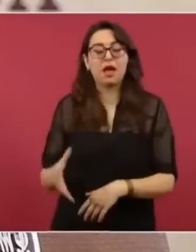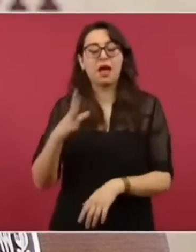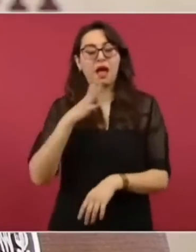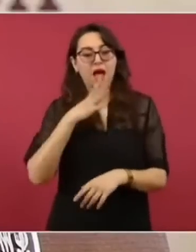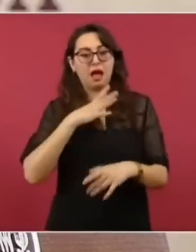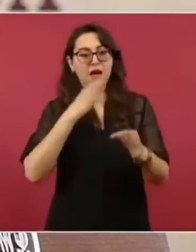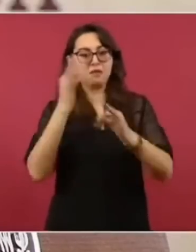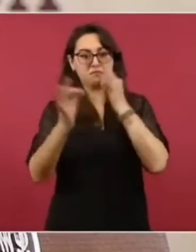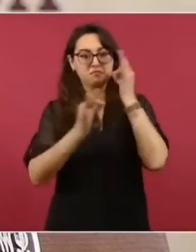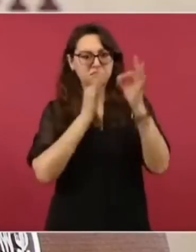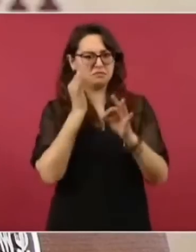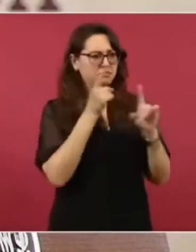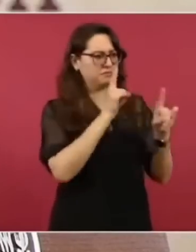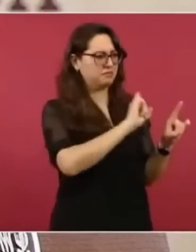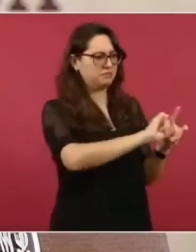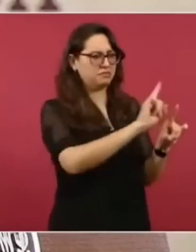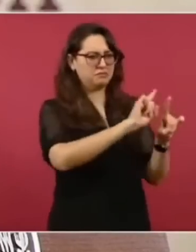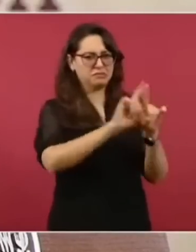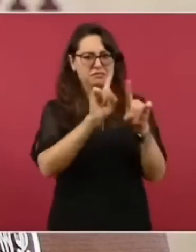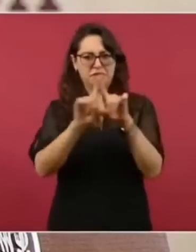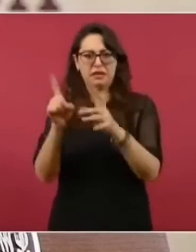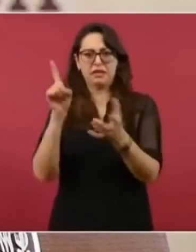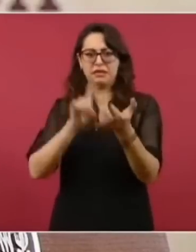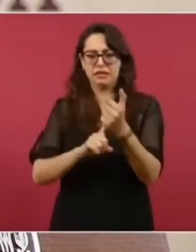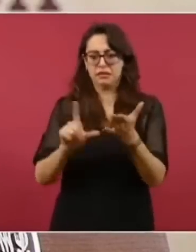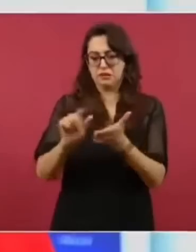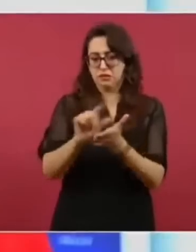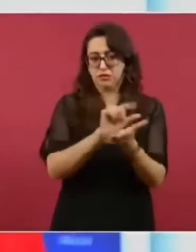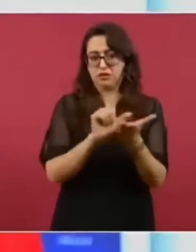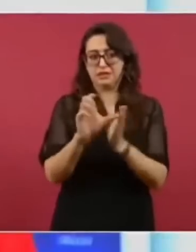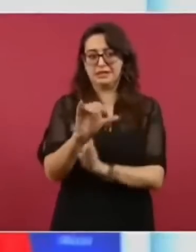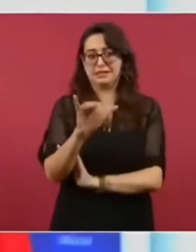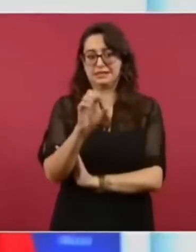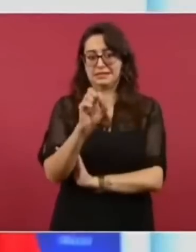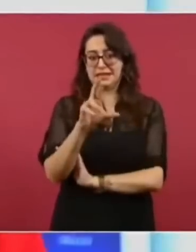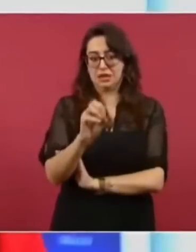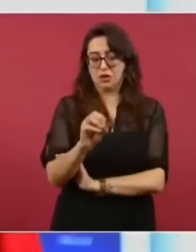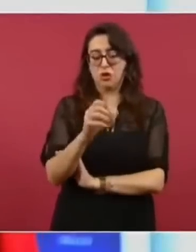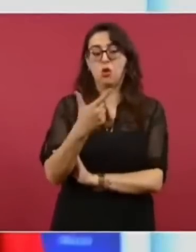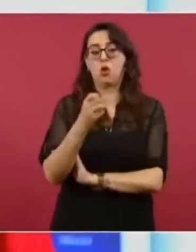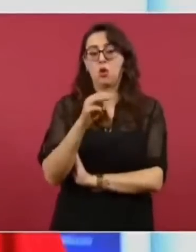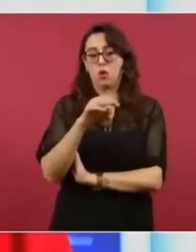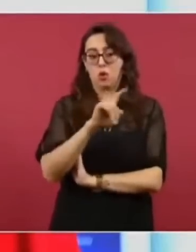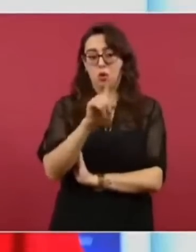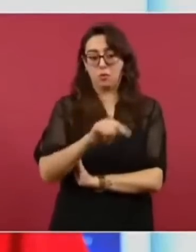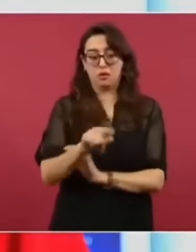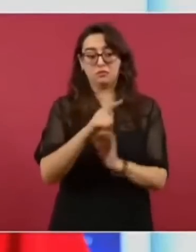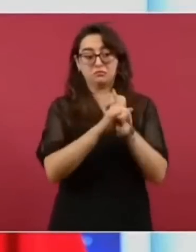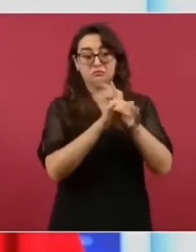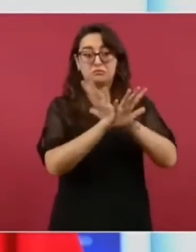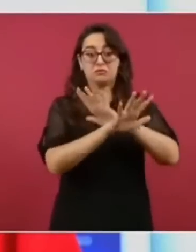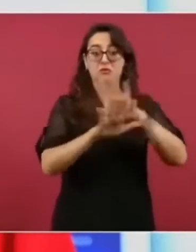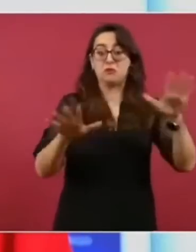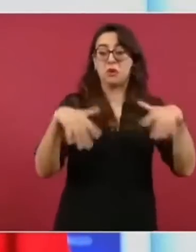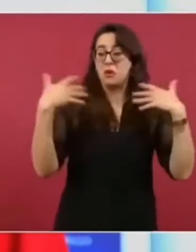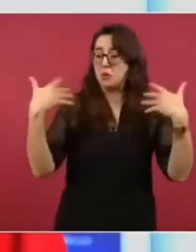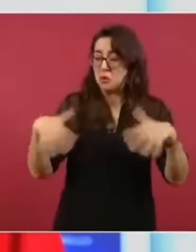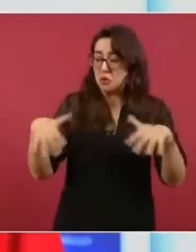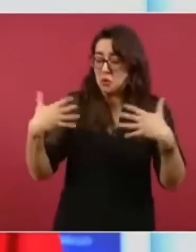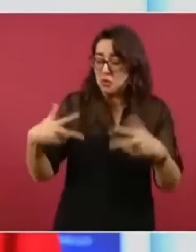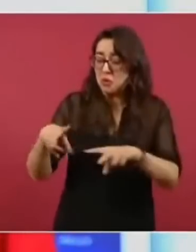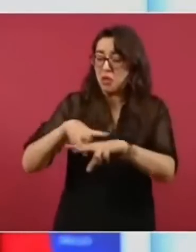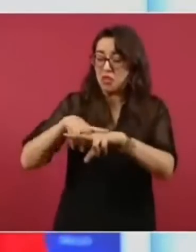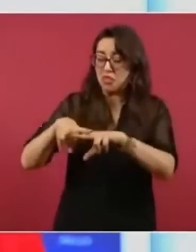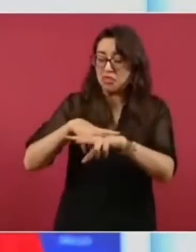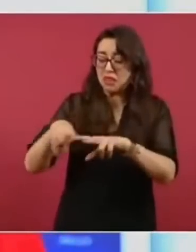Central, Imagen TV y en Twitter Ciro Gómez Leiva, por mencionar algunos, informaron falsamente que por la construcción del tramo